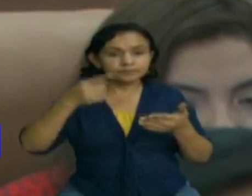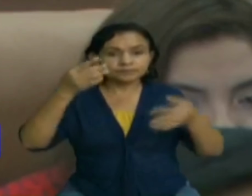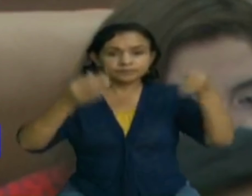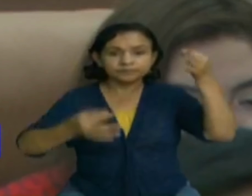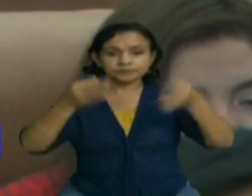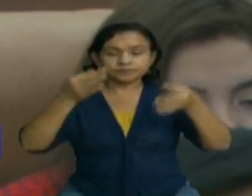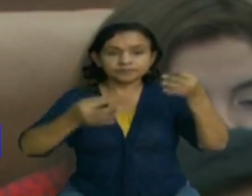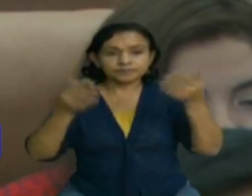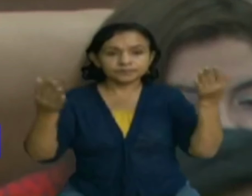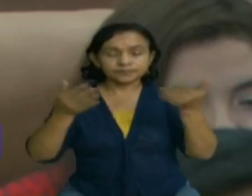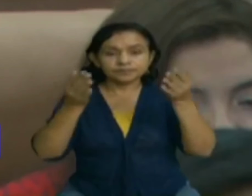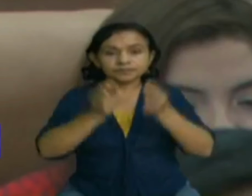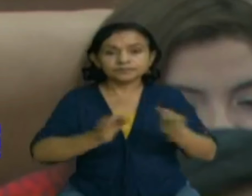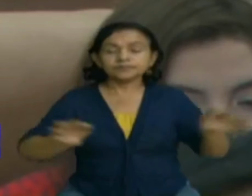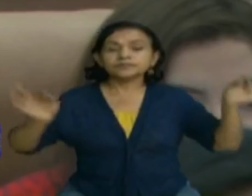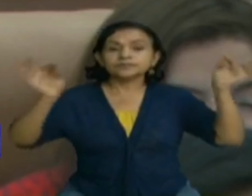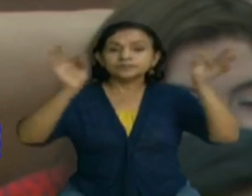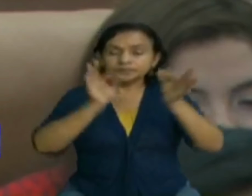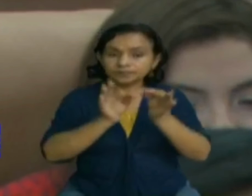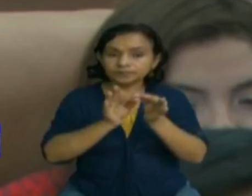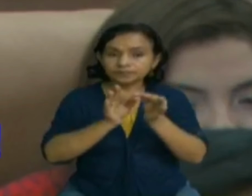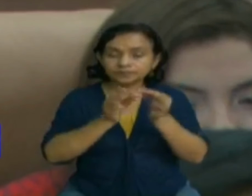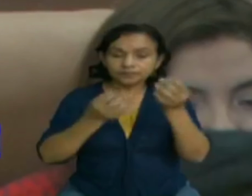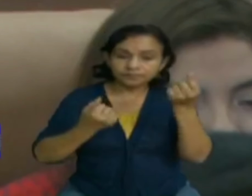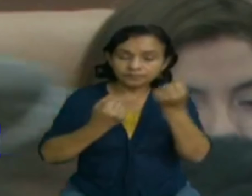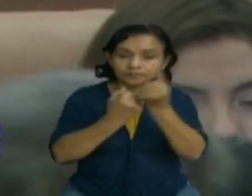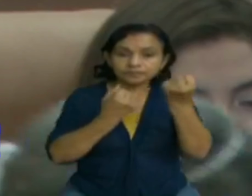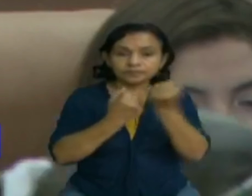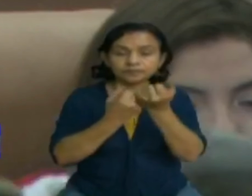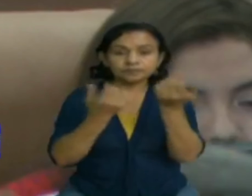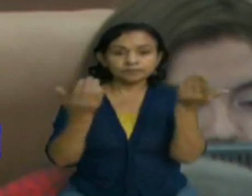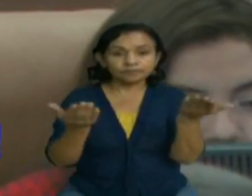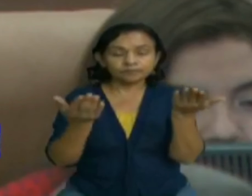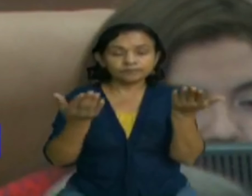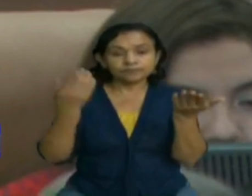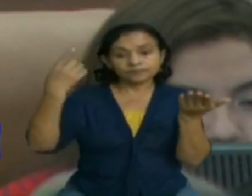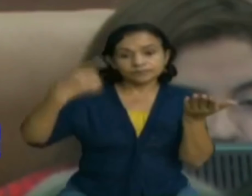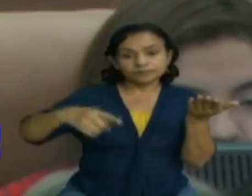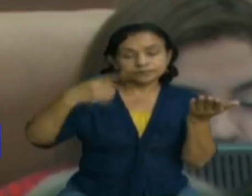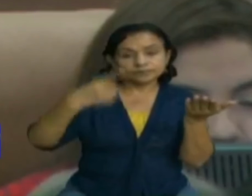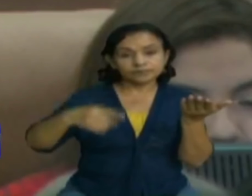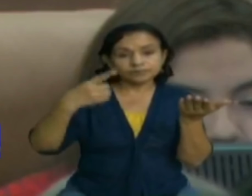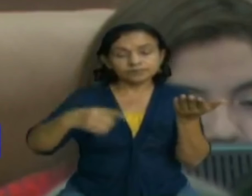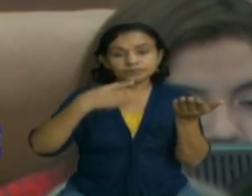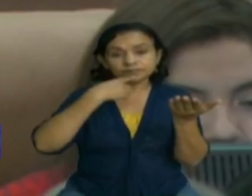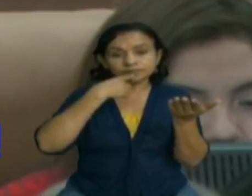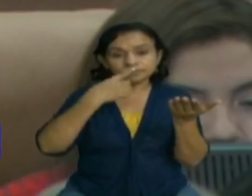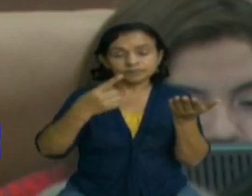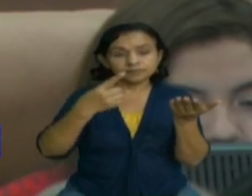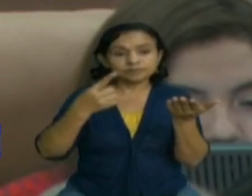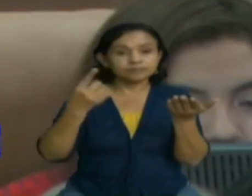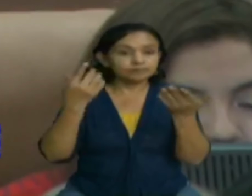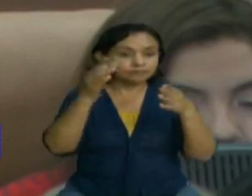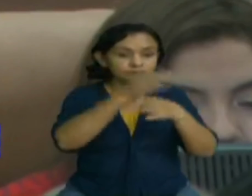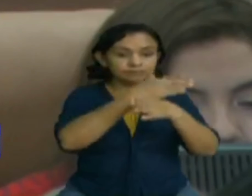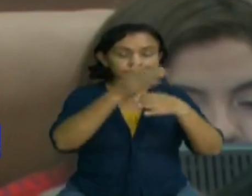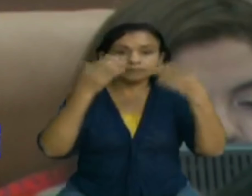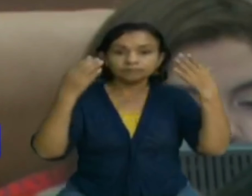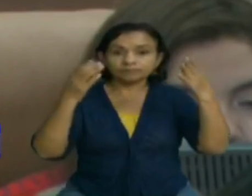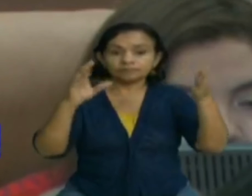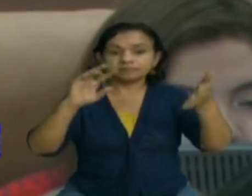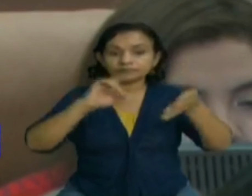judicial fundamentada, sustentada en el derecho y en hechos fácticos. En